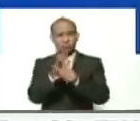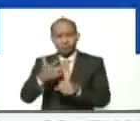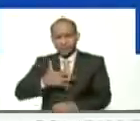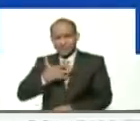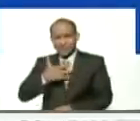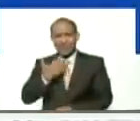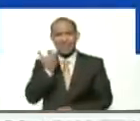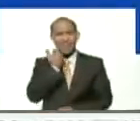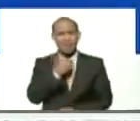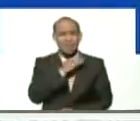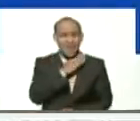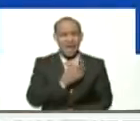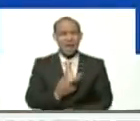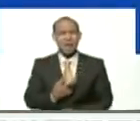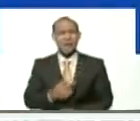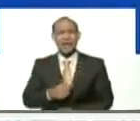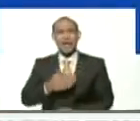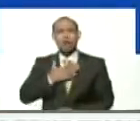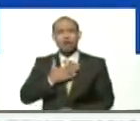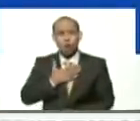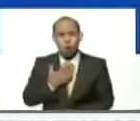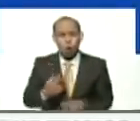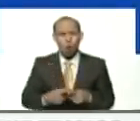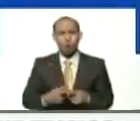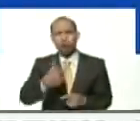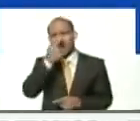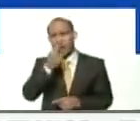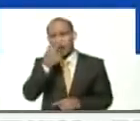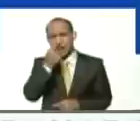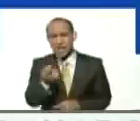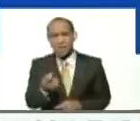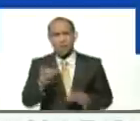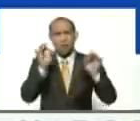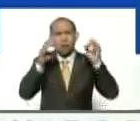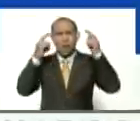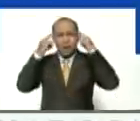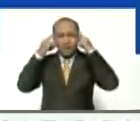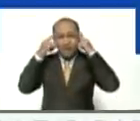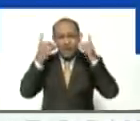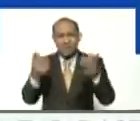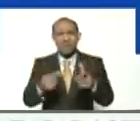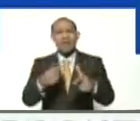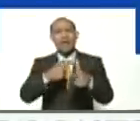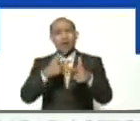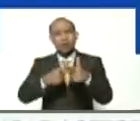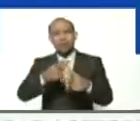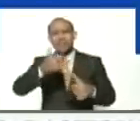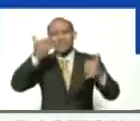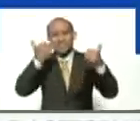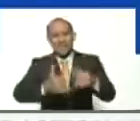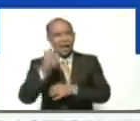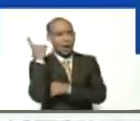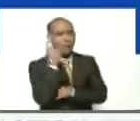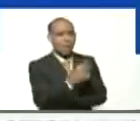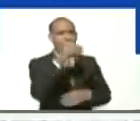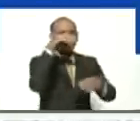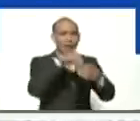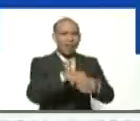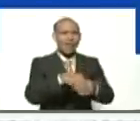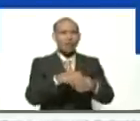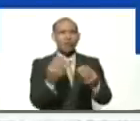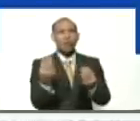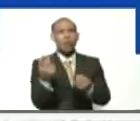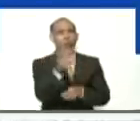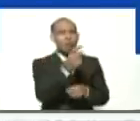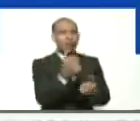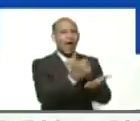19 inmediatamente acudamos al centro de salud que hemos apoyo y ayuda médica